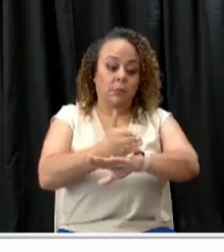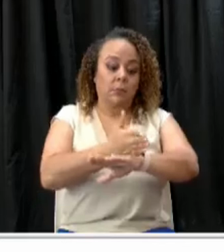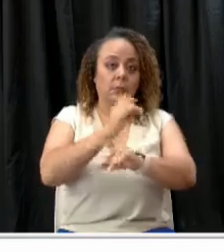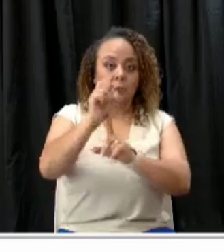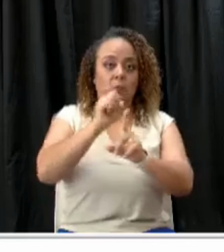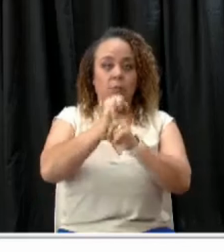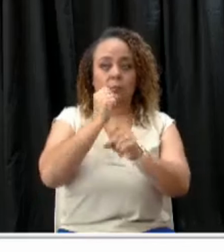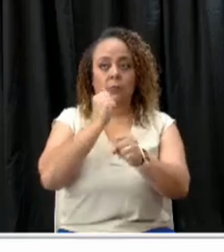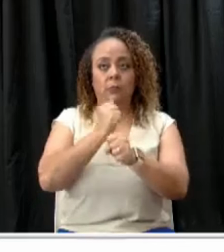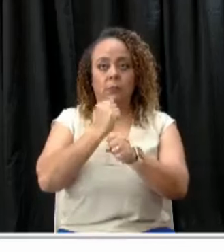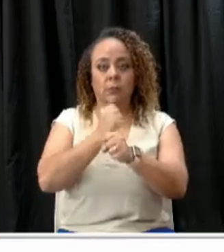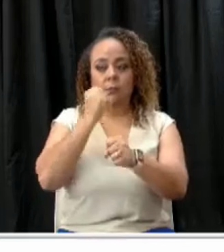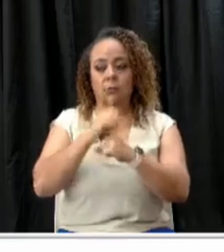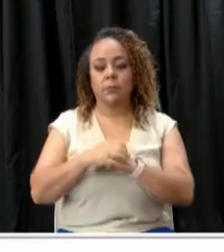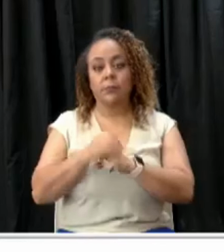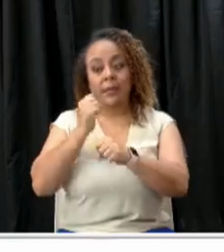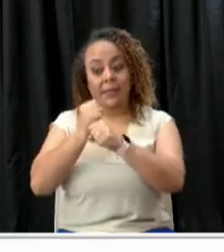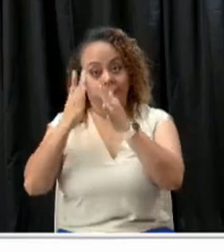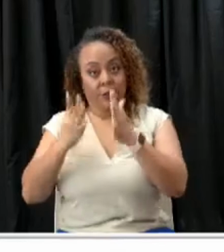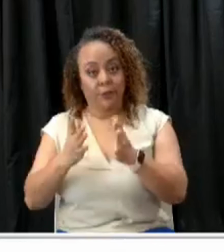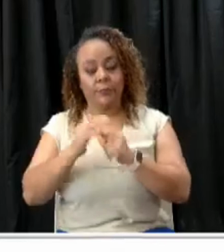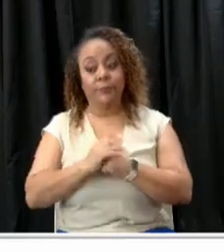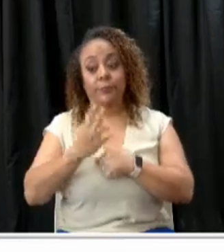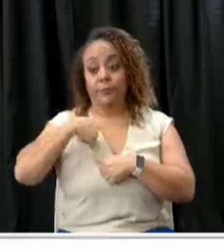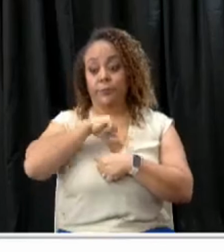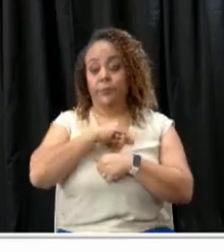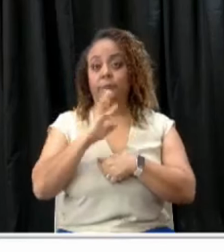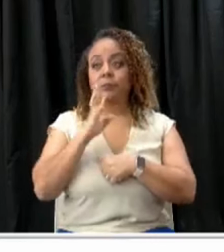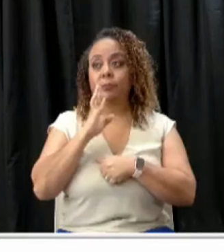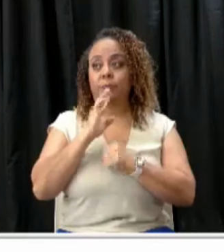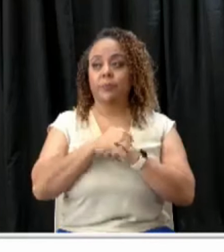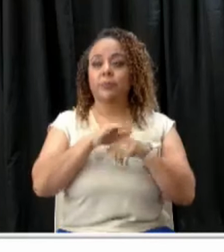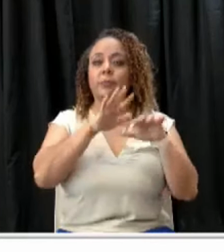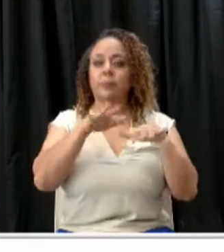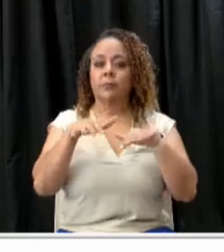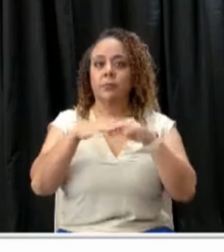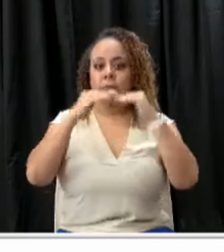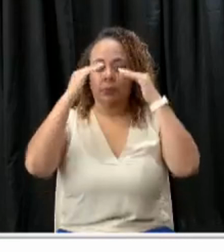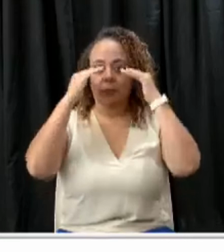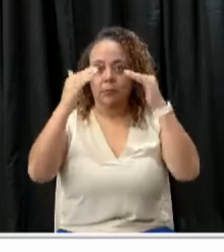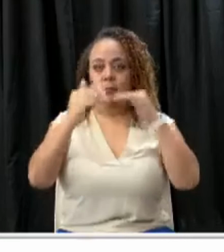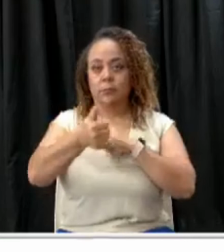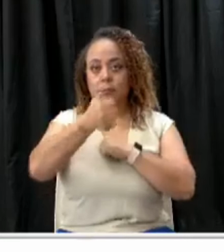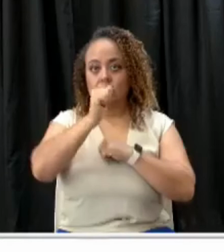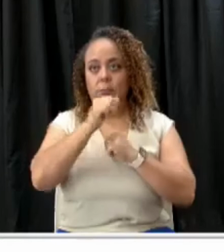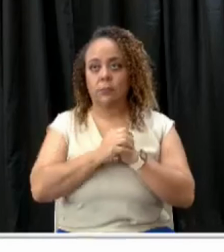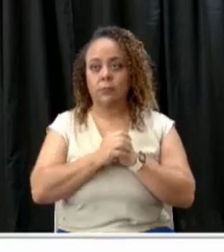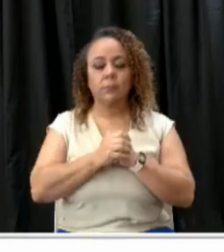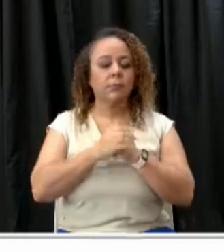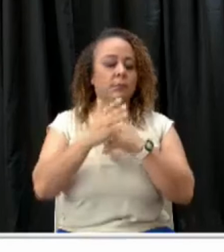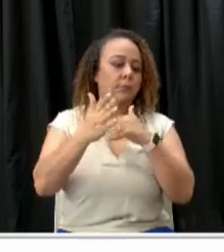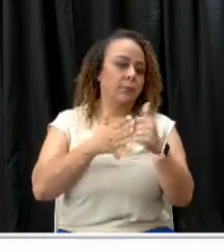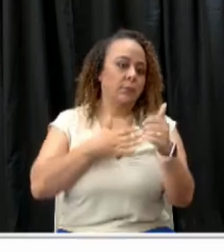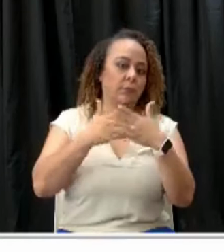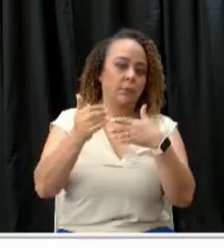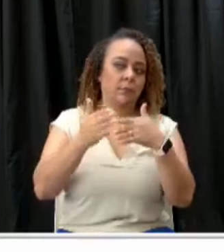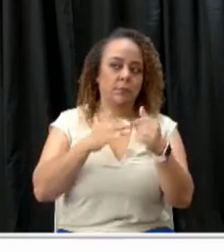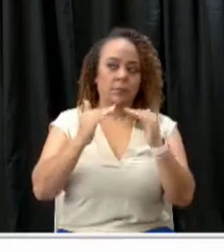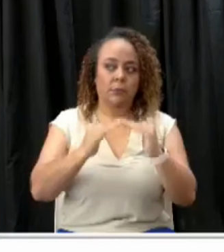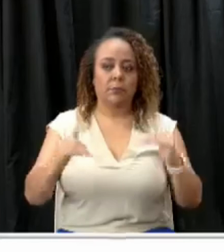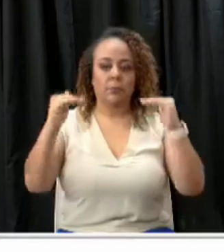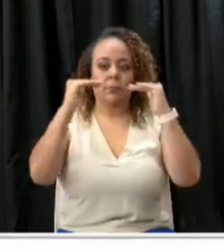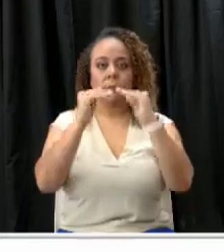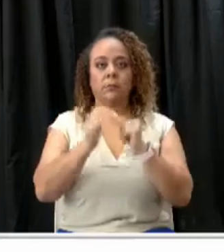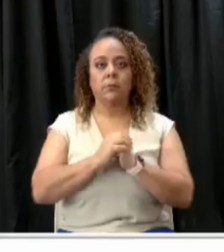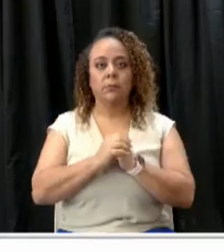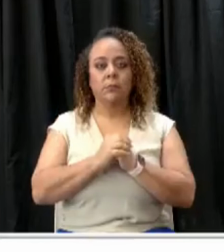condiciones ocupacionales de los trabajadores. Si nosotros estamos hablando de descanso, sombra, hidratación, independientemente del nivel o el grado